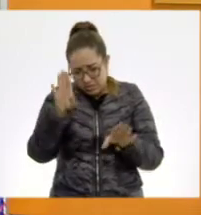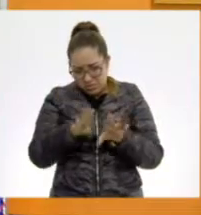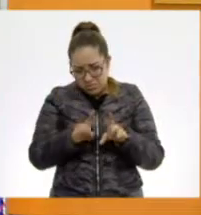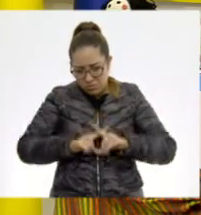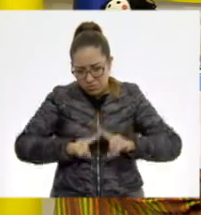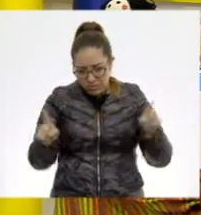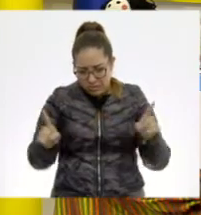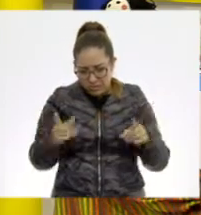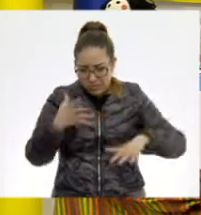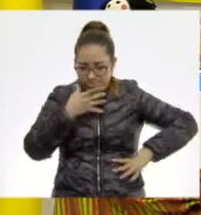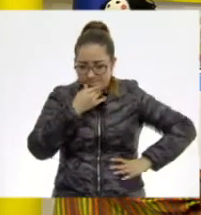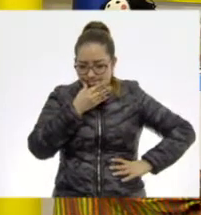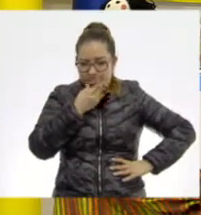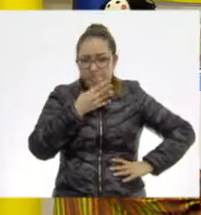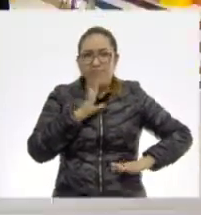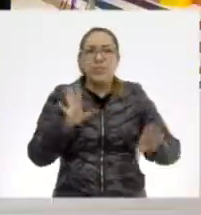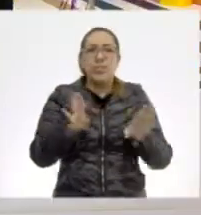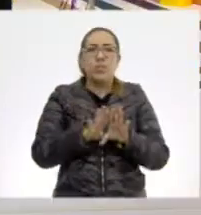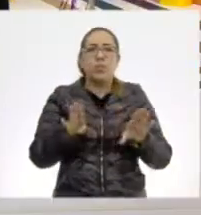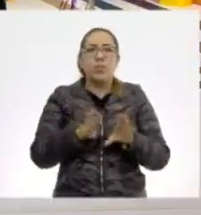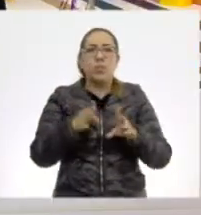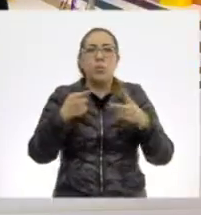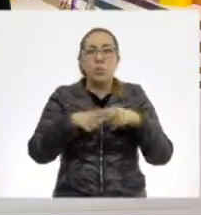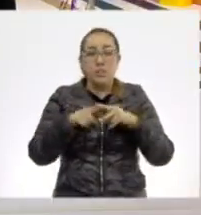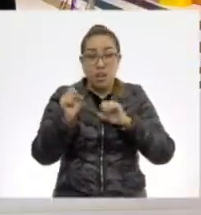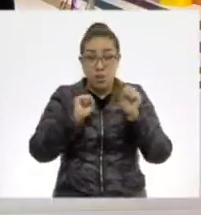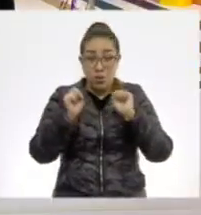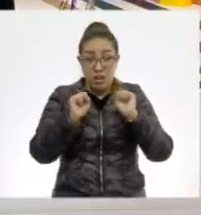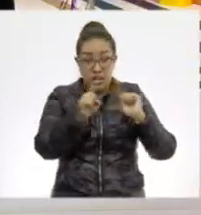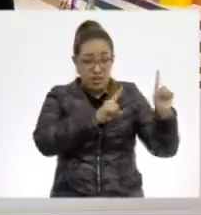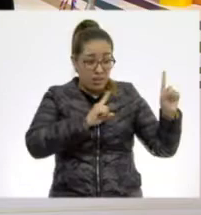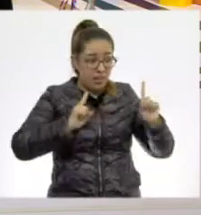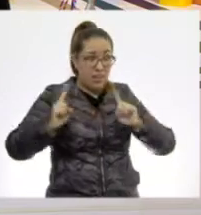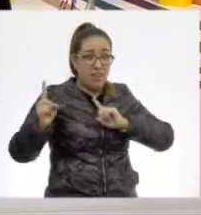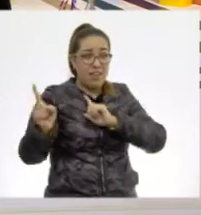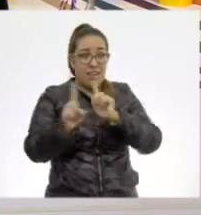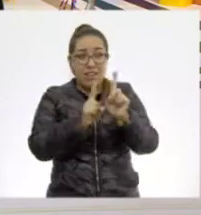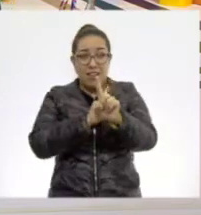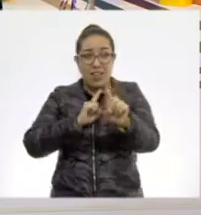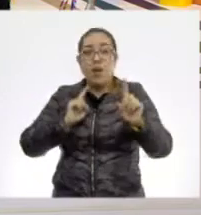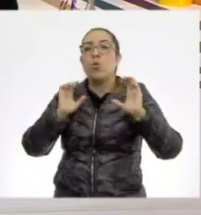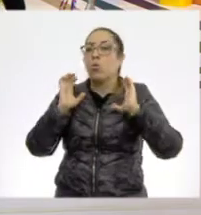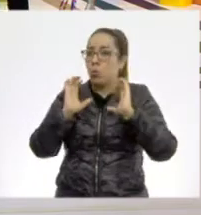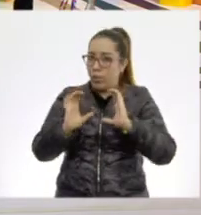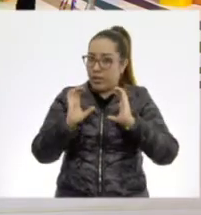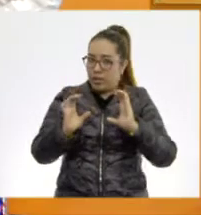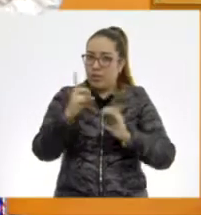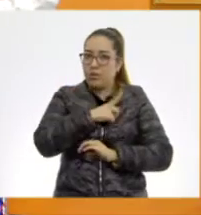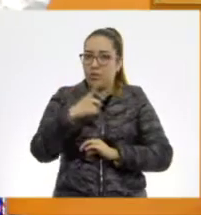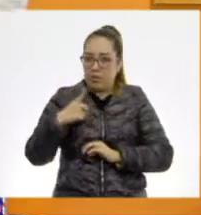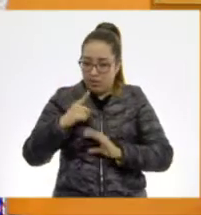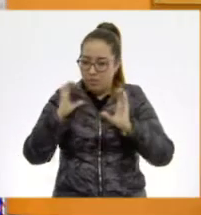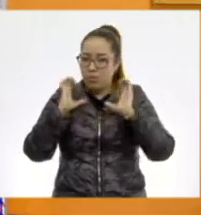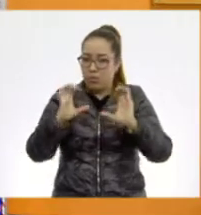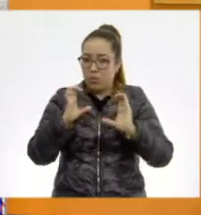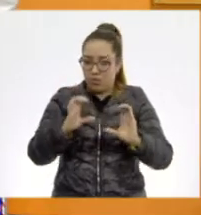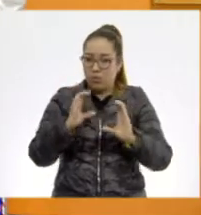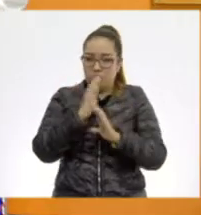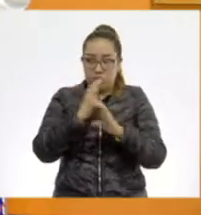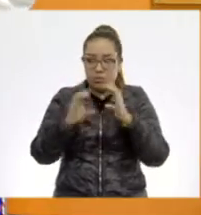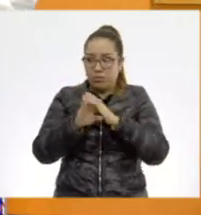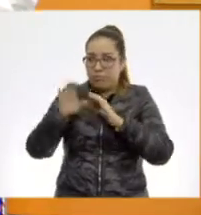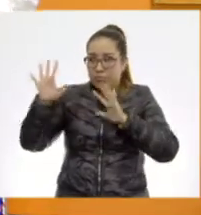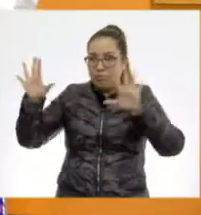puede ser? Que empezamos a correr por todo el salón. Ajá. Con cuidado, porque hay muchos objetos. Sí.